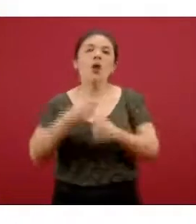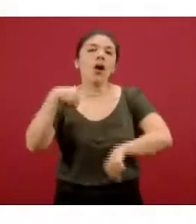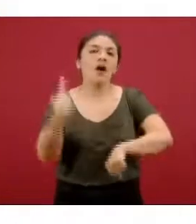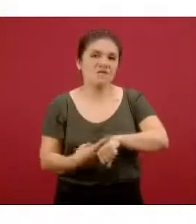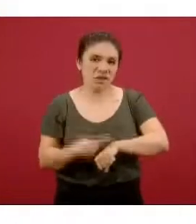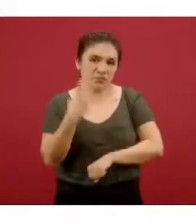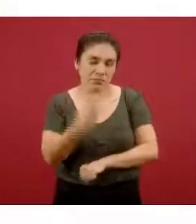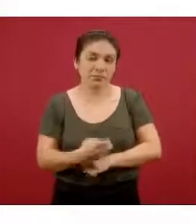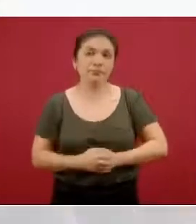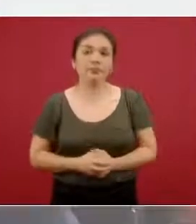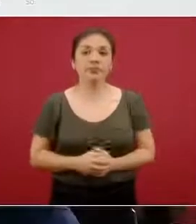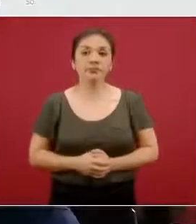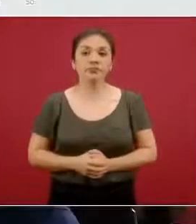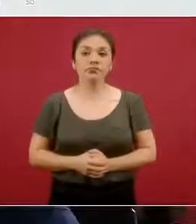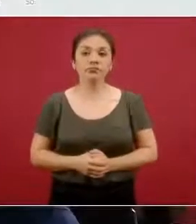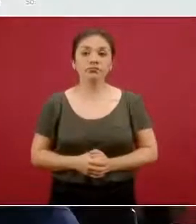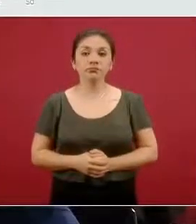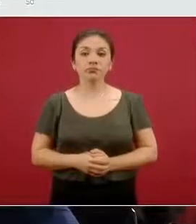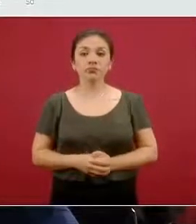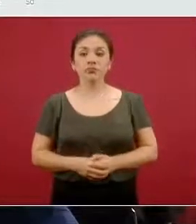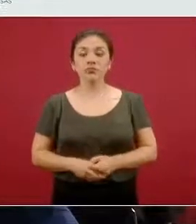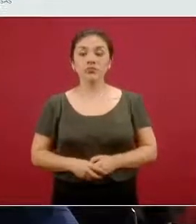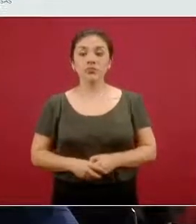encontraron. Veamos la siguiente diapositiva.